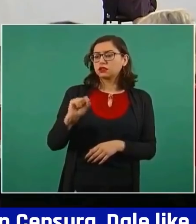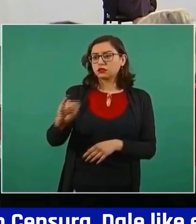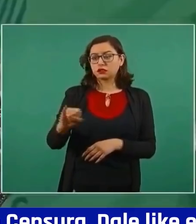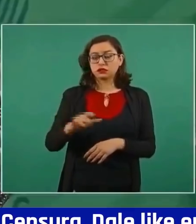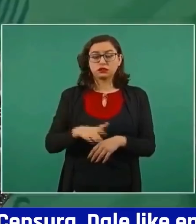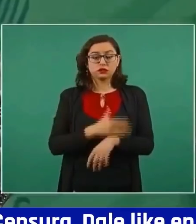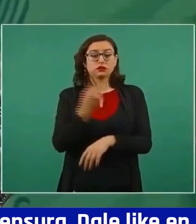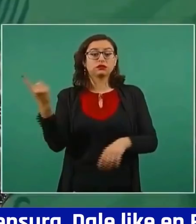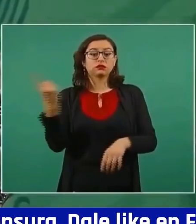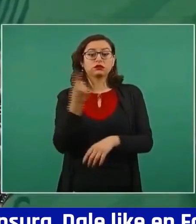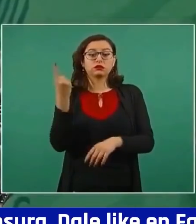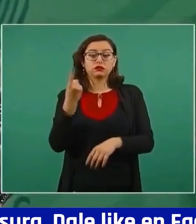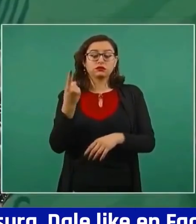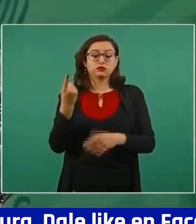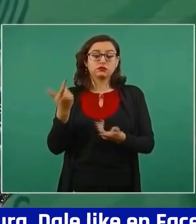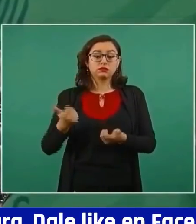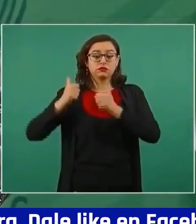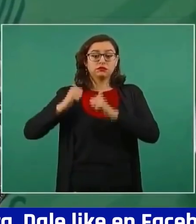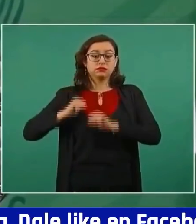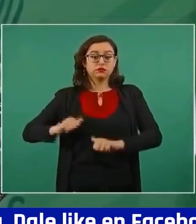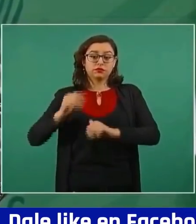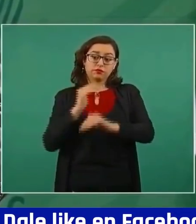actúan por consigna,